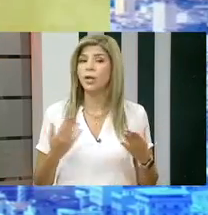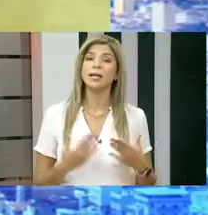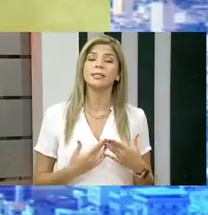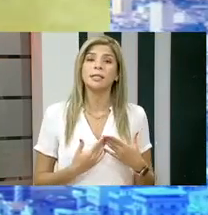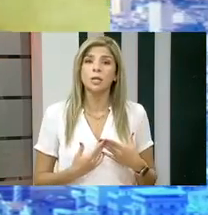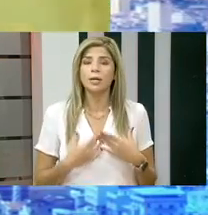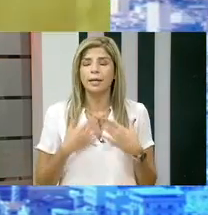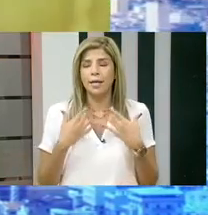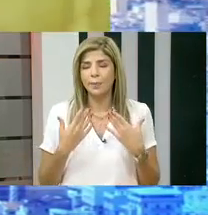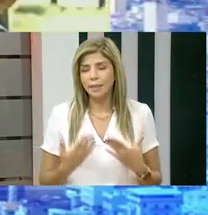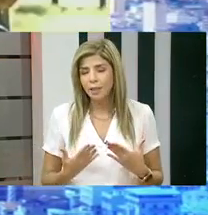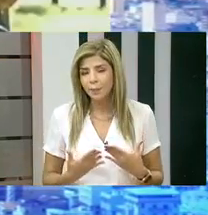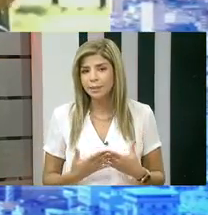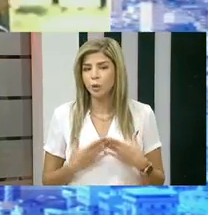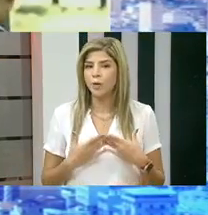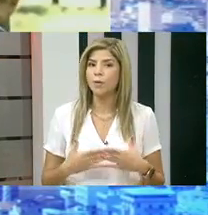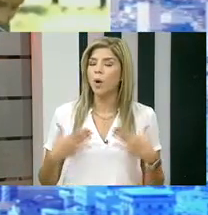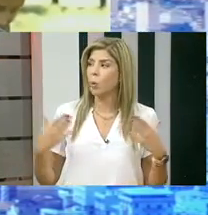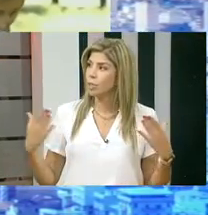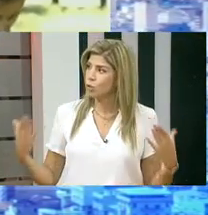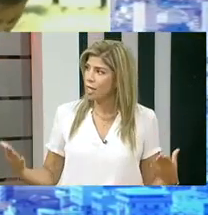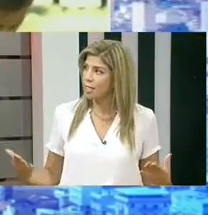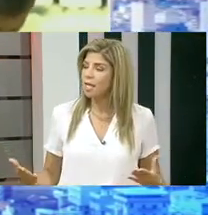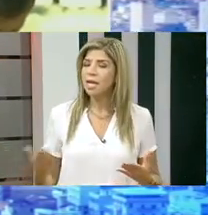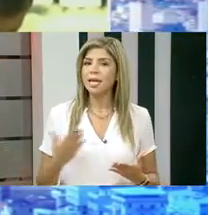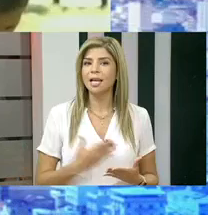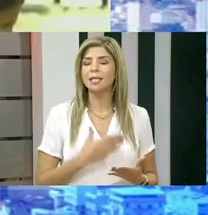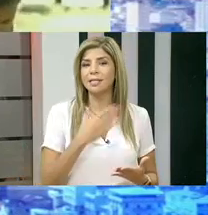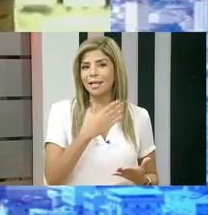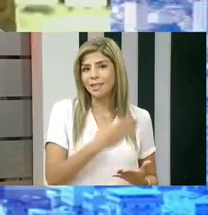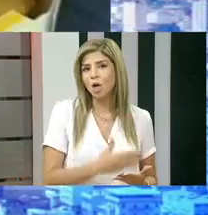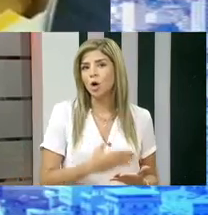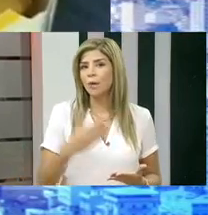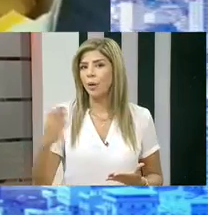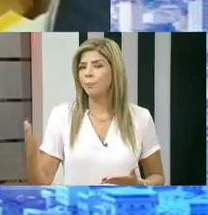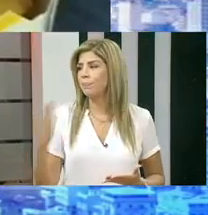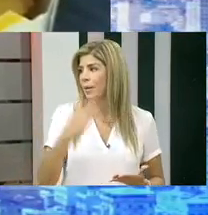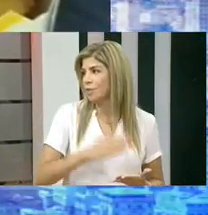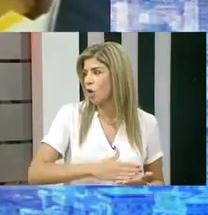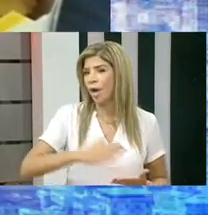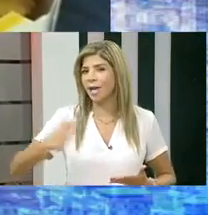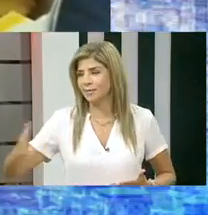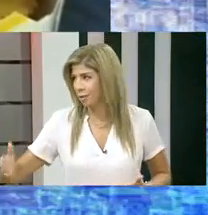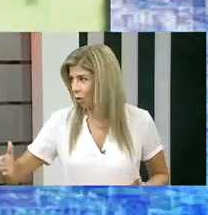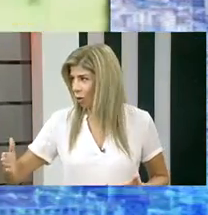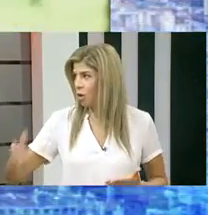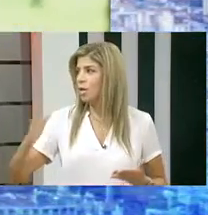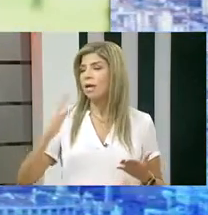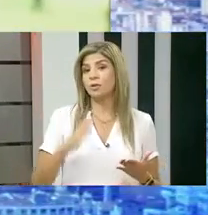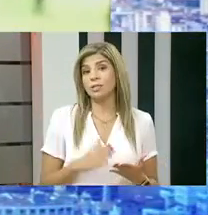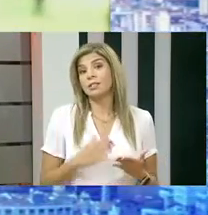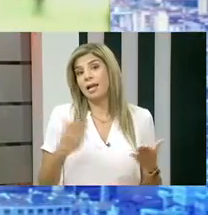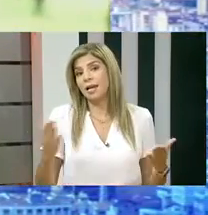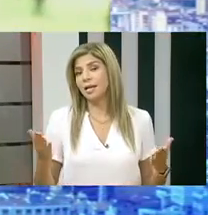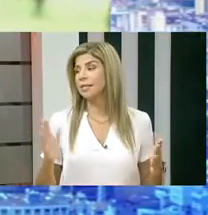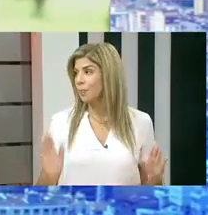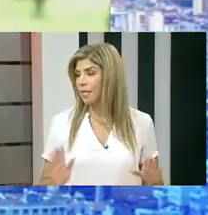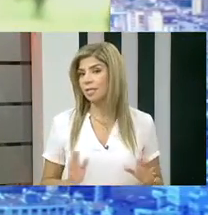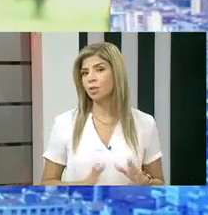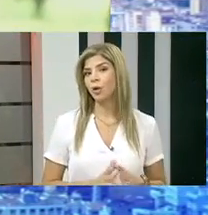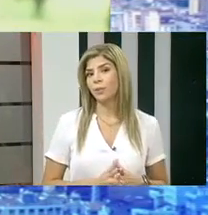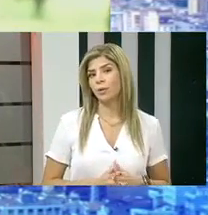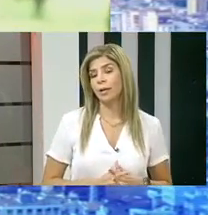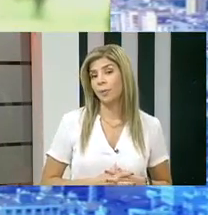de ser niños que lamentablemente todavía vivimos en una sociedad en que se cataloga pues peso éxito, ¿no? Entonces a la larga también tiene